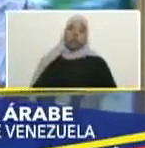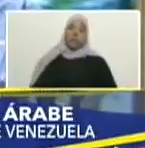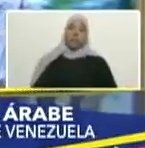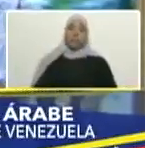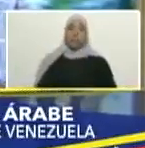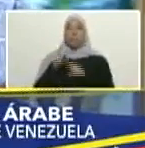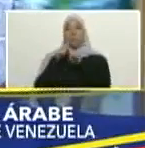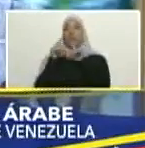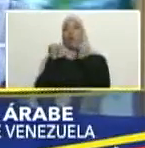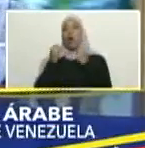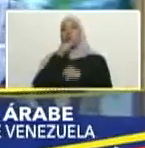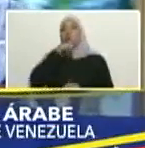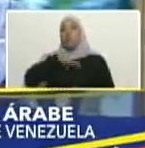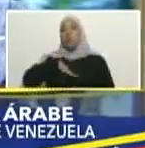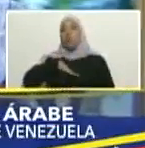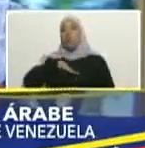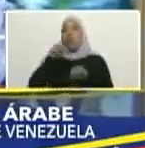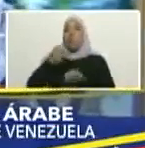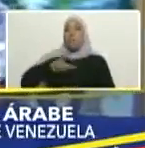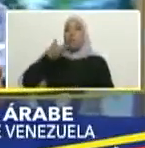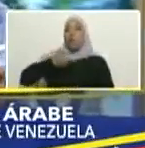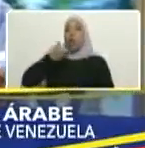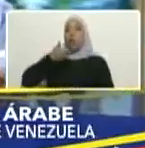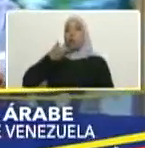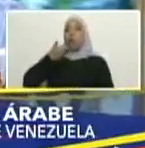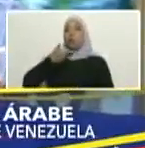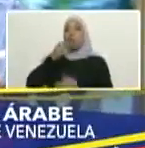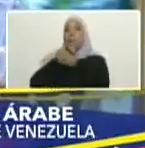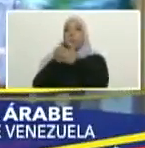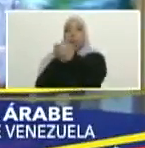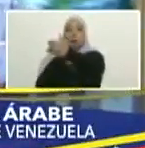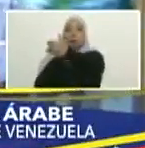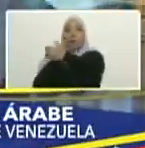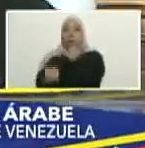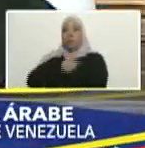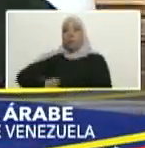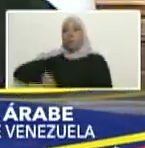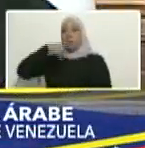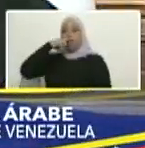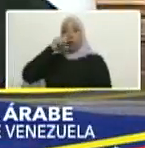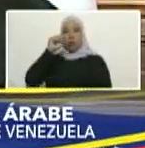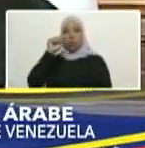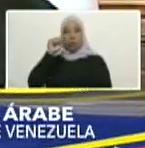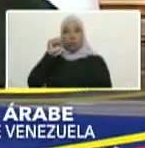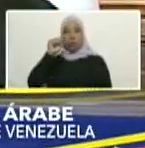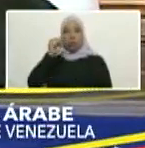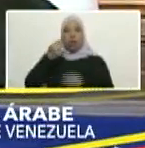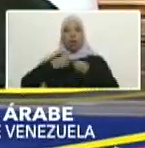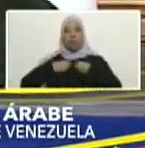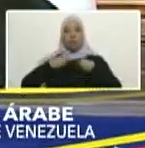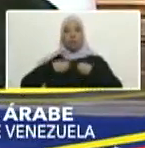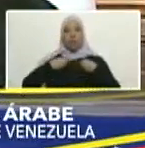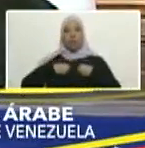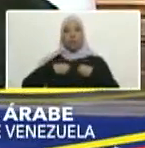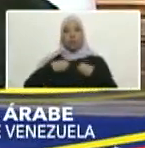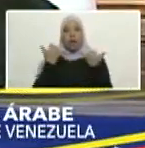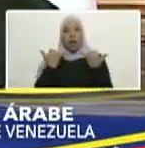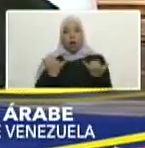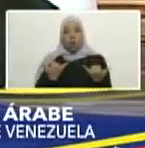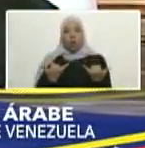Otro momento histórico clave, estimado hermano presidente, es el que vivimos en estos